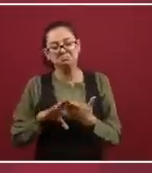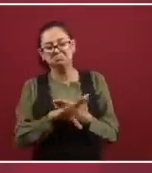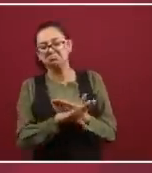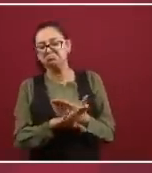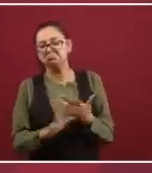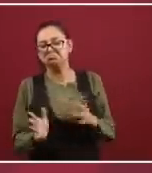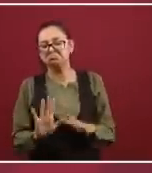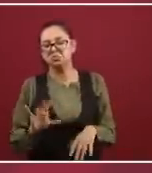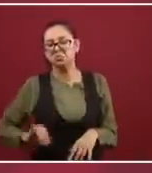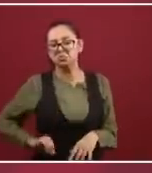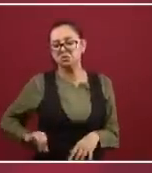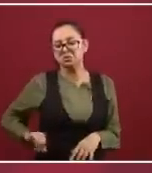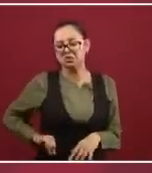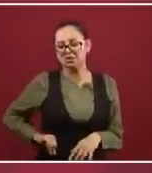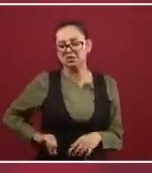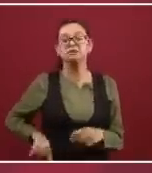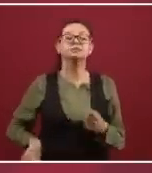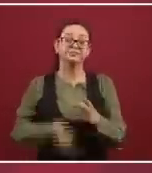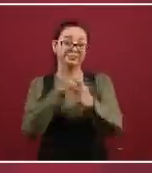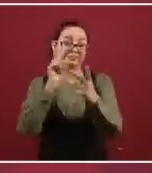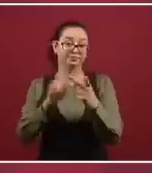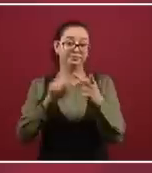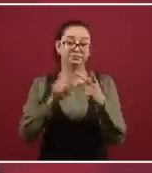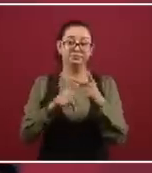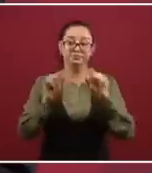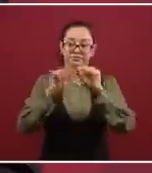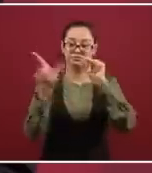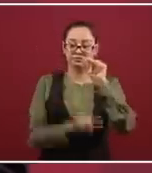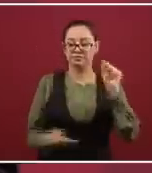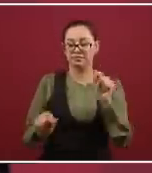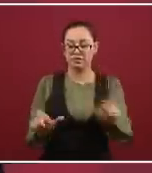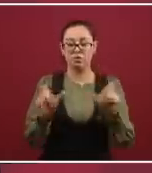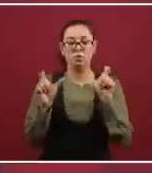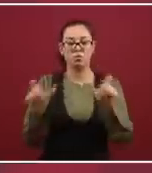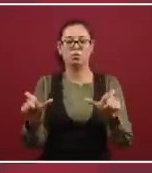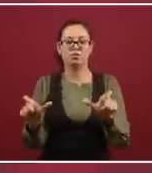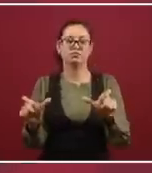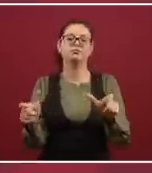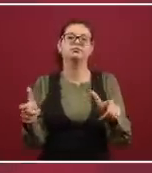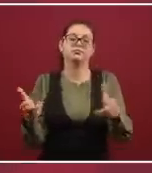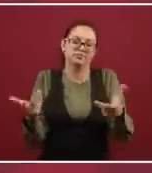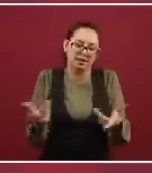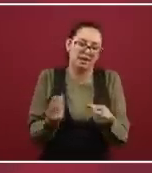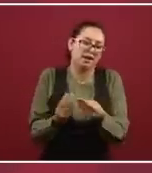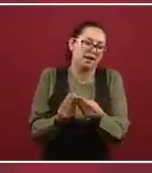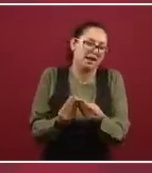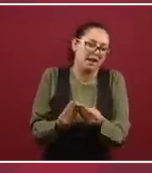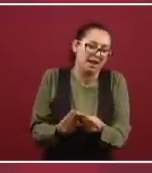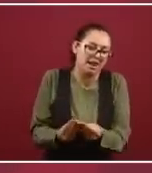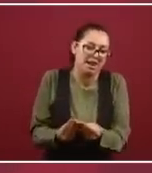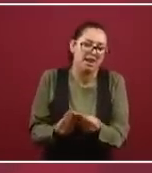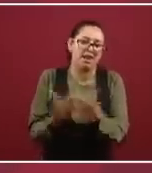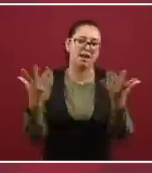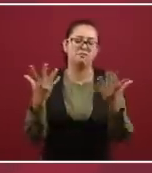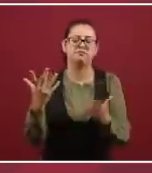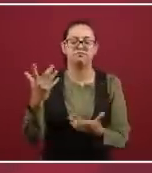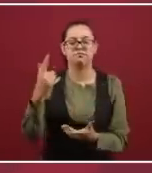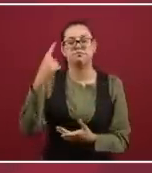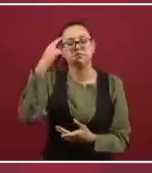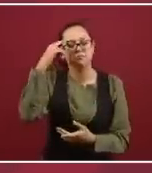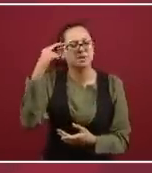segundo, la Guardia Nacional, pues es para que se combata